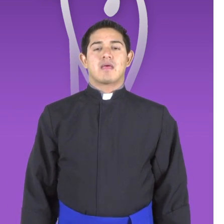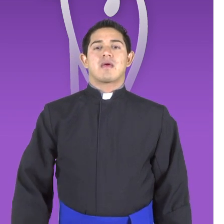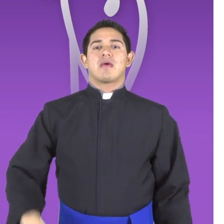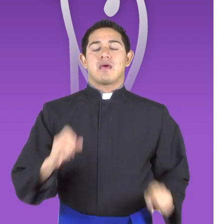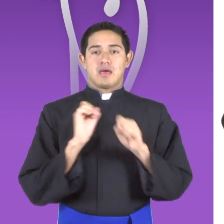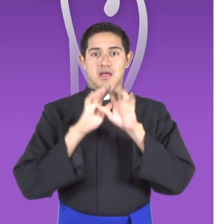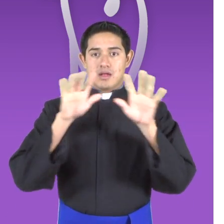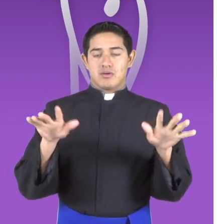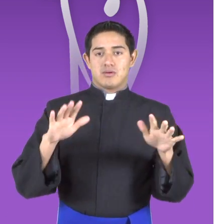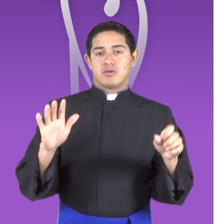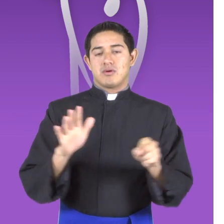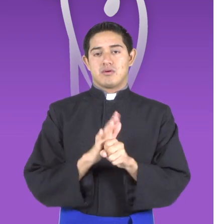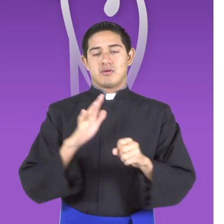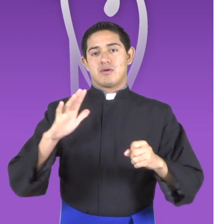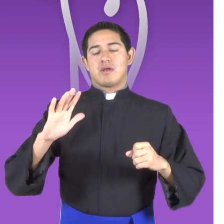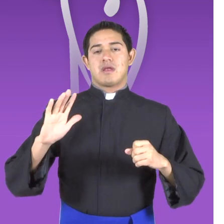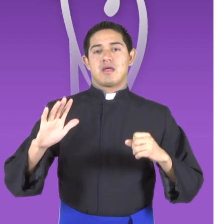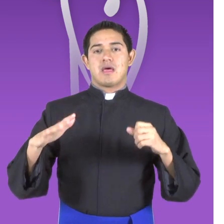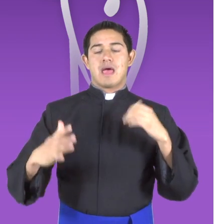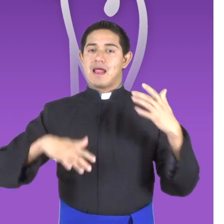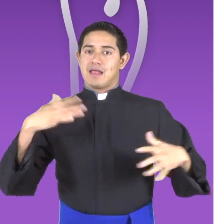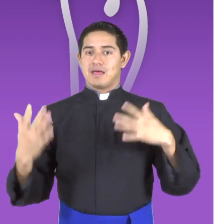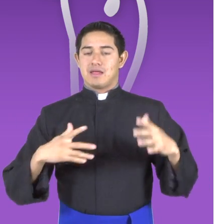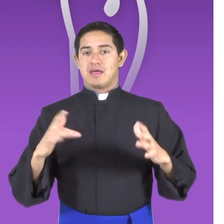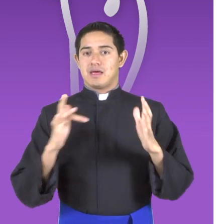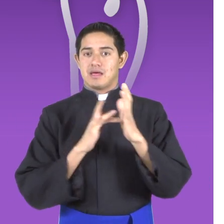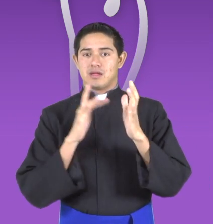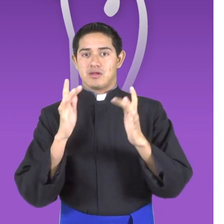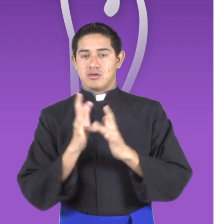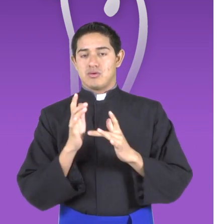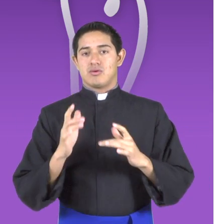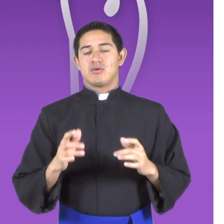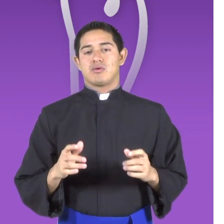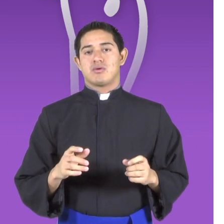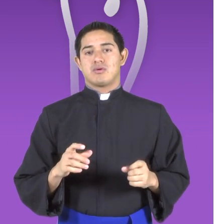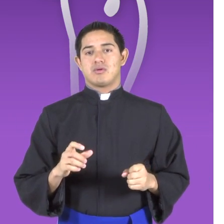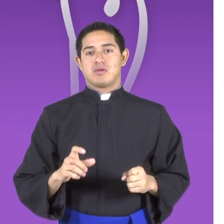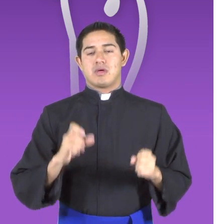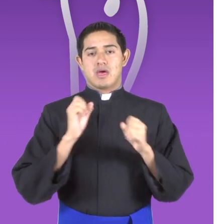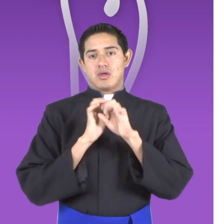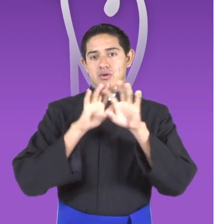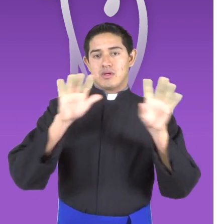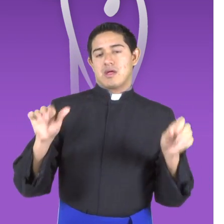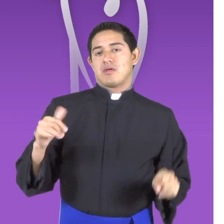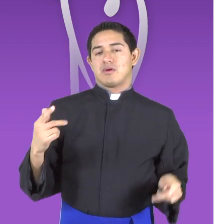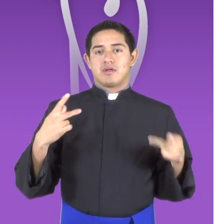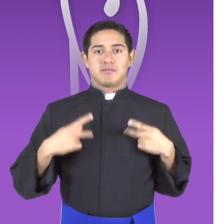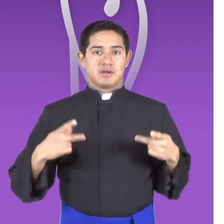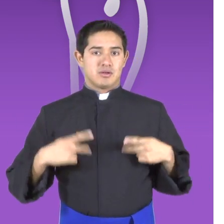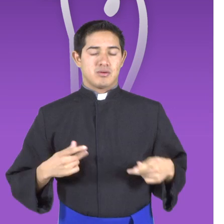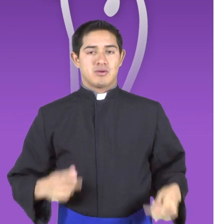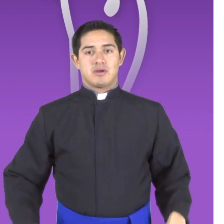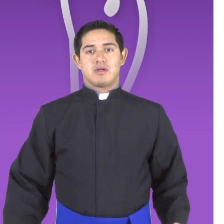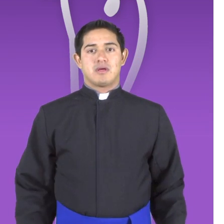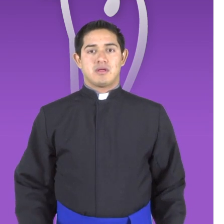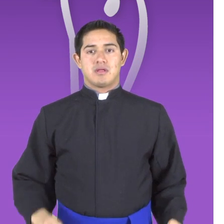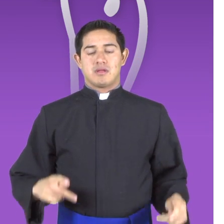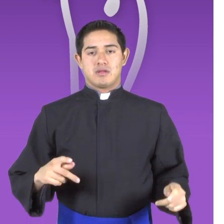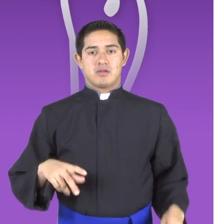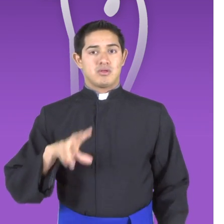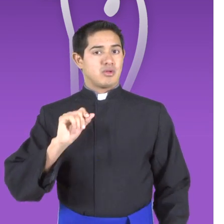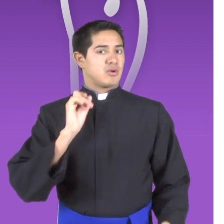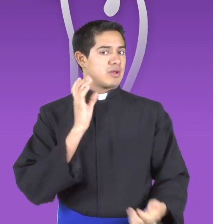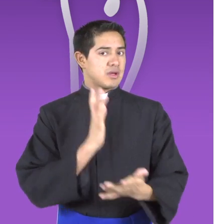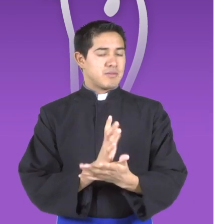Jesús, llenaba a Juan el Bautista con gran entusiasmo para poder predicar hacia los demás. Él no